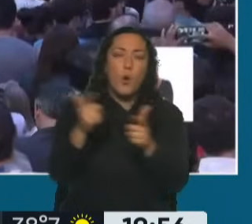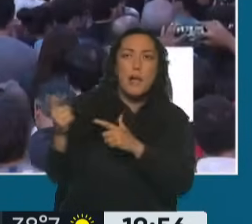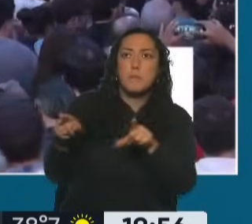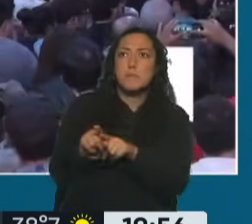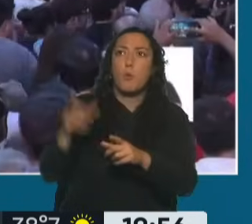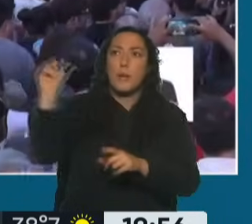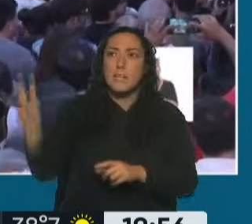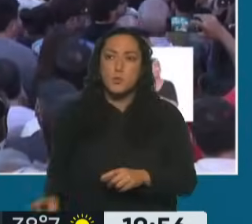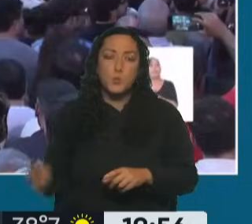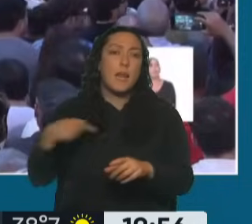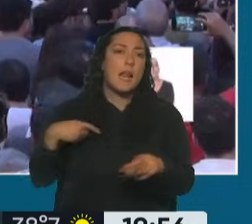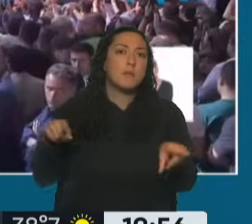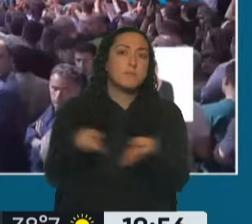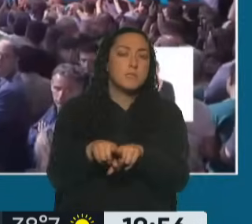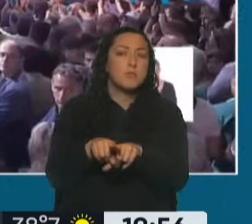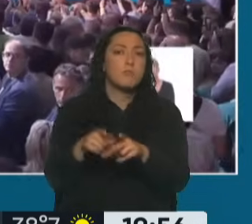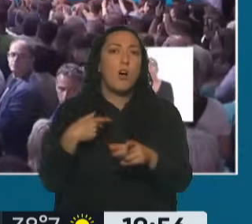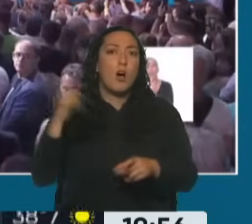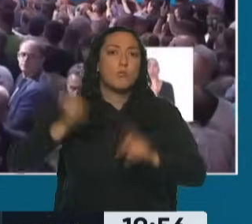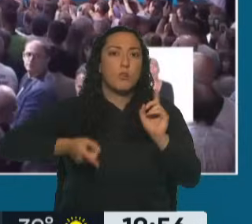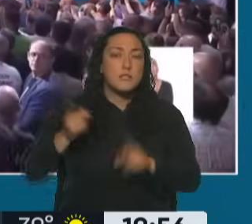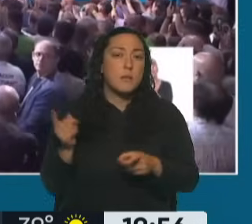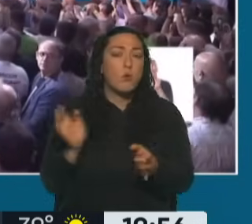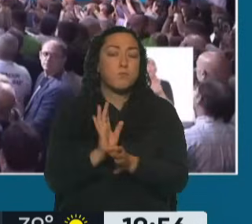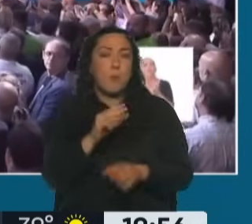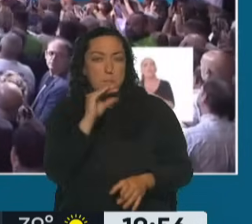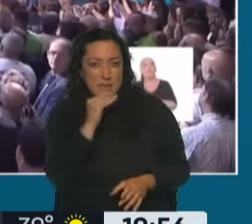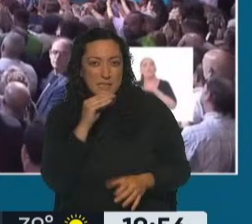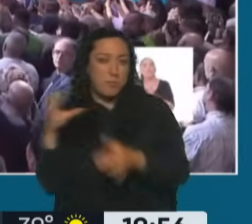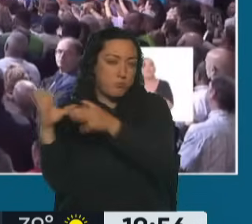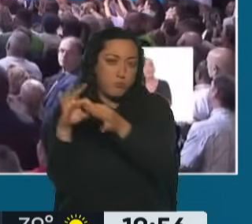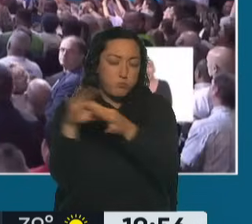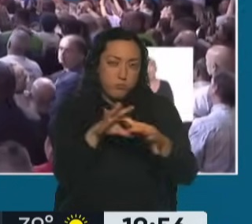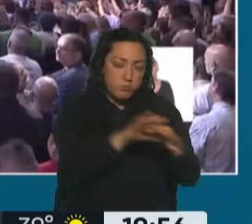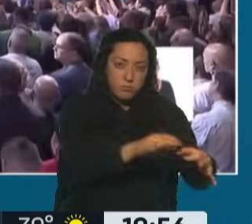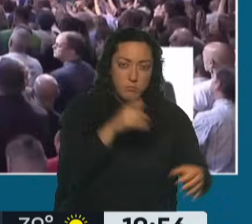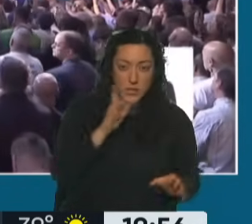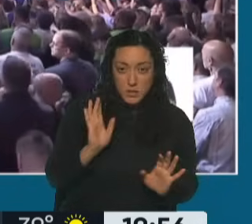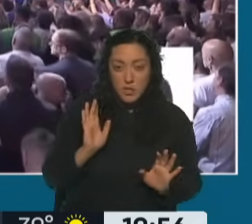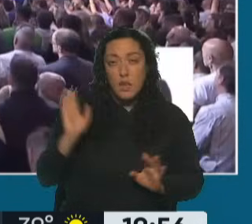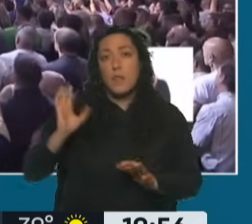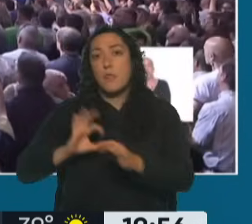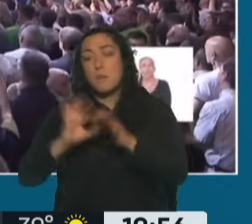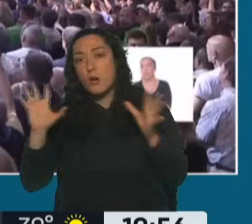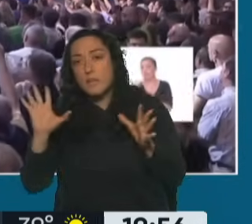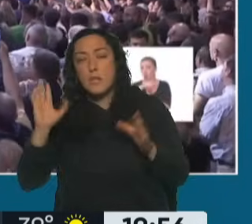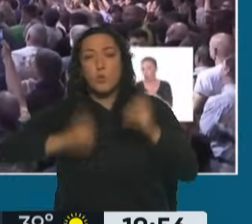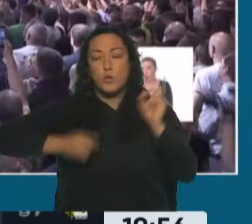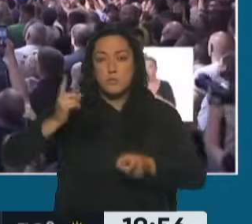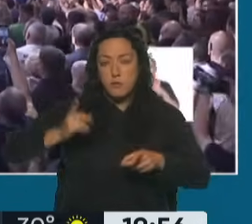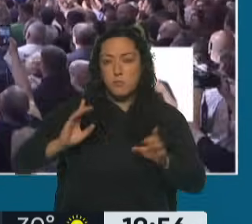Oh. igual Massa, ¿no? Digamos como si fuese una misma secuencia. Entonces, democracia y autoritarismo también es un